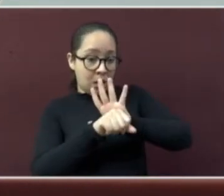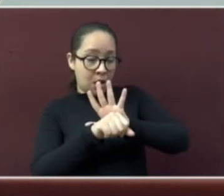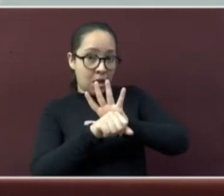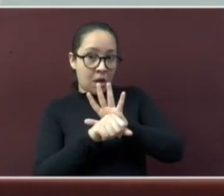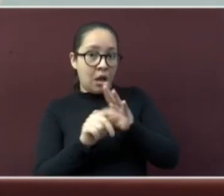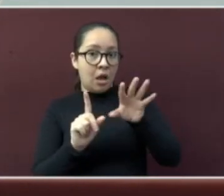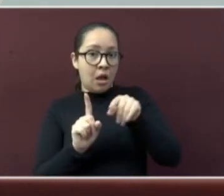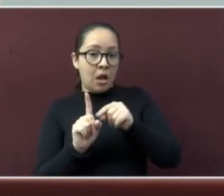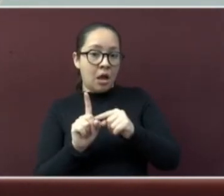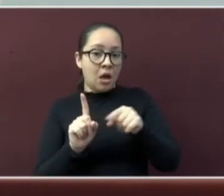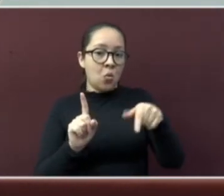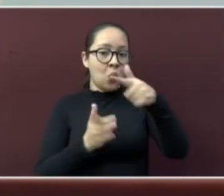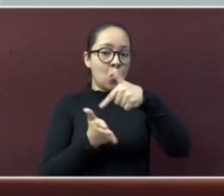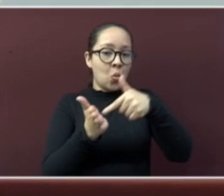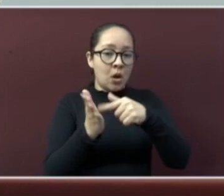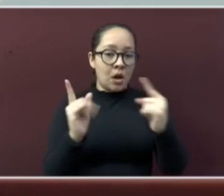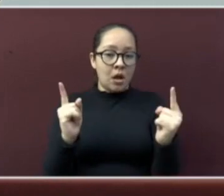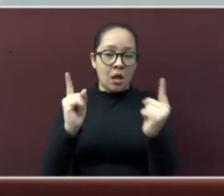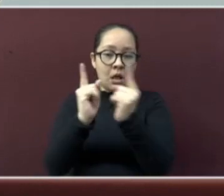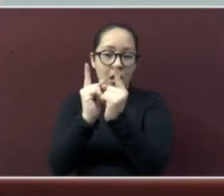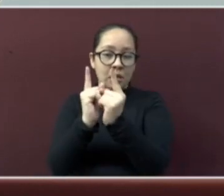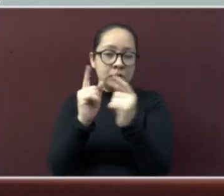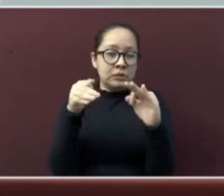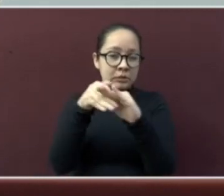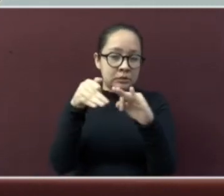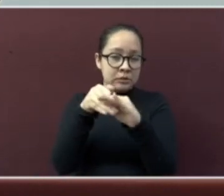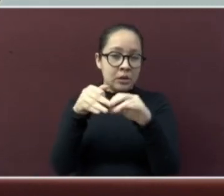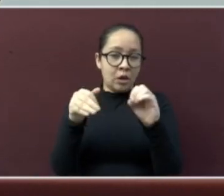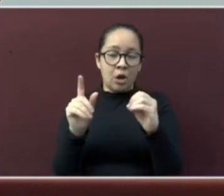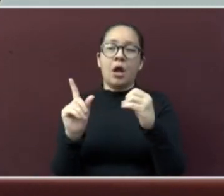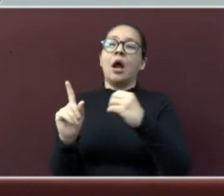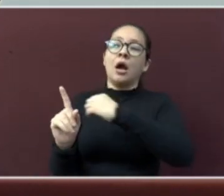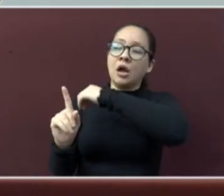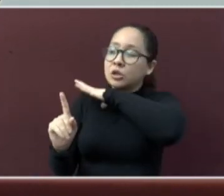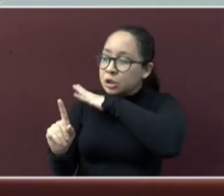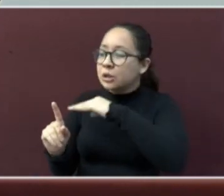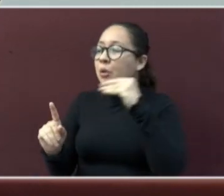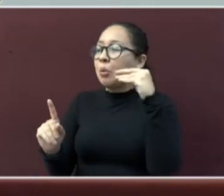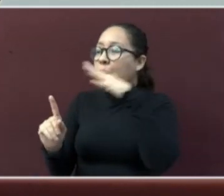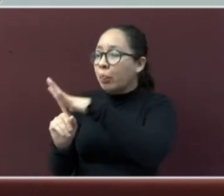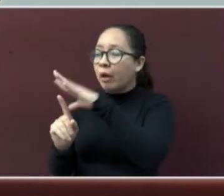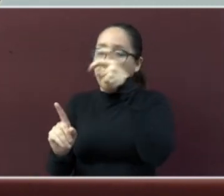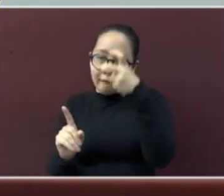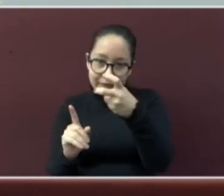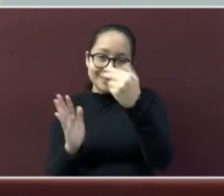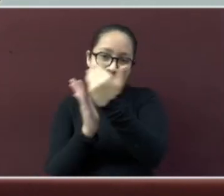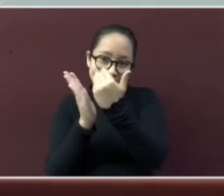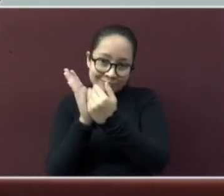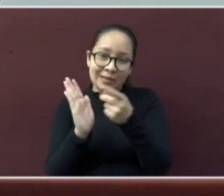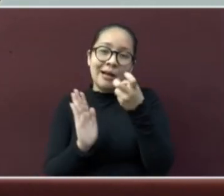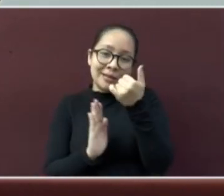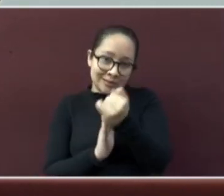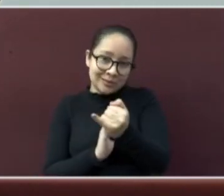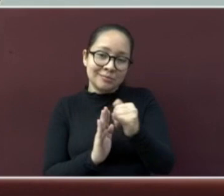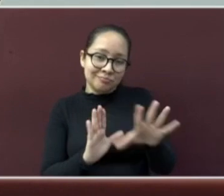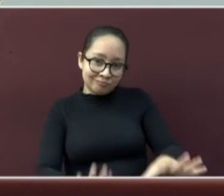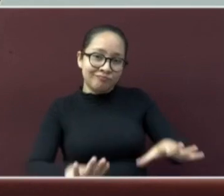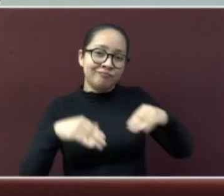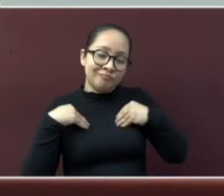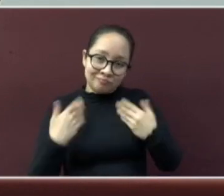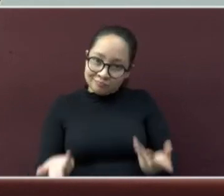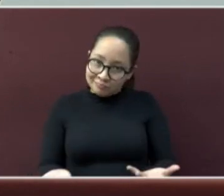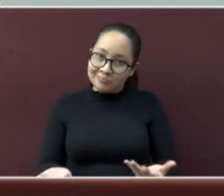pues para propagar la enfermedad justamente eso obedecen las acciones que